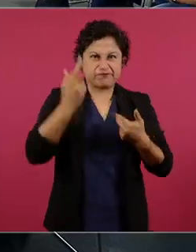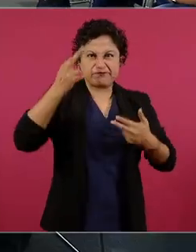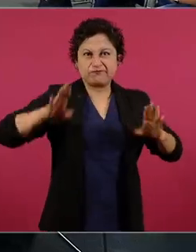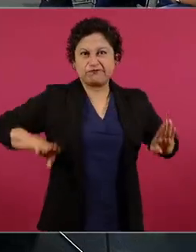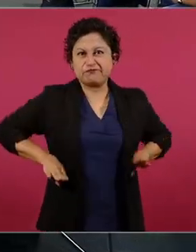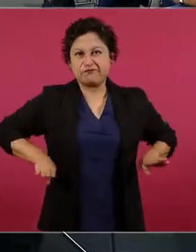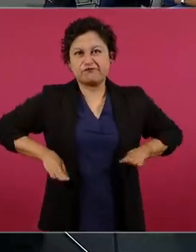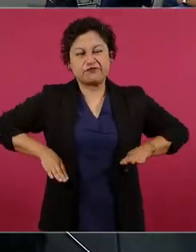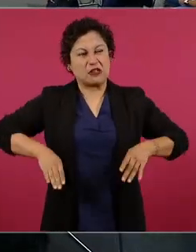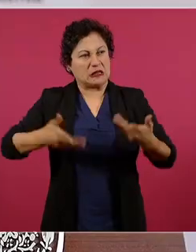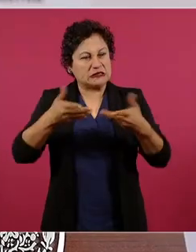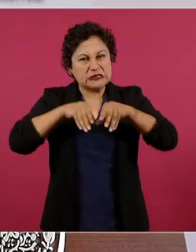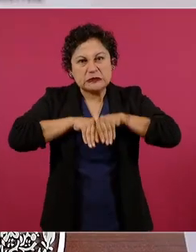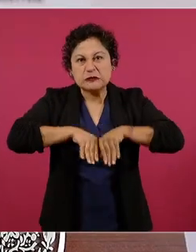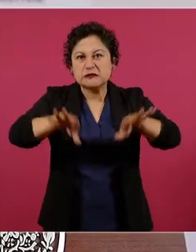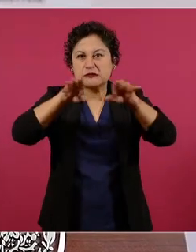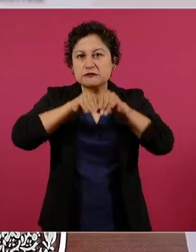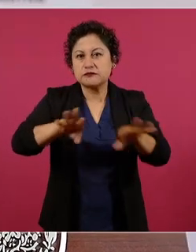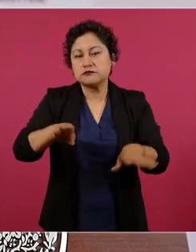De antes.